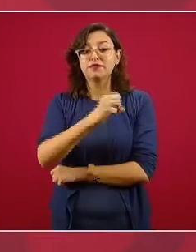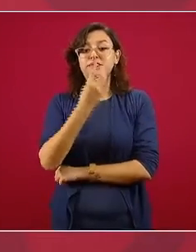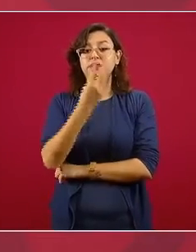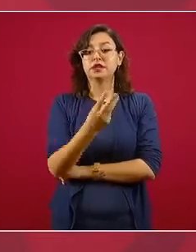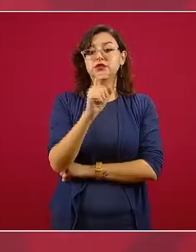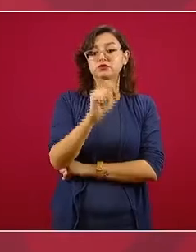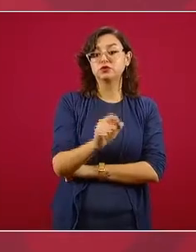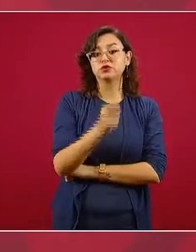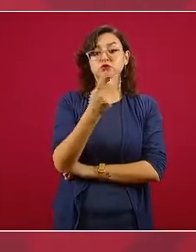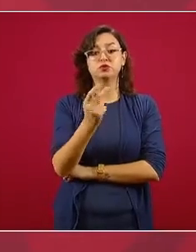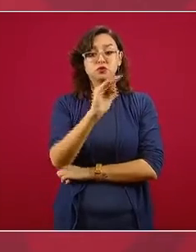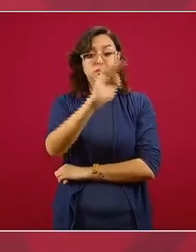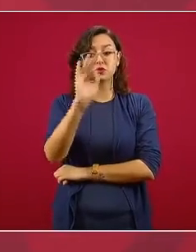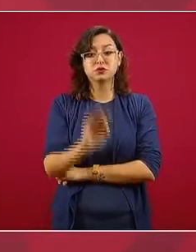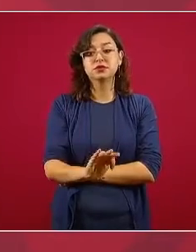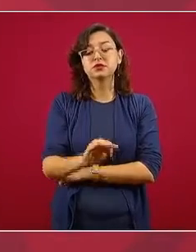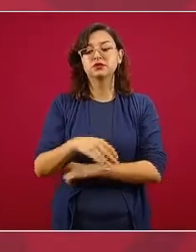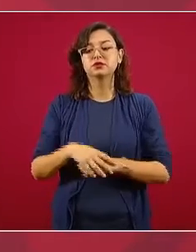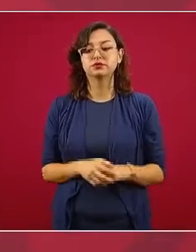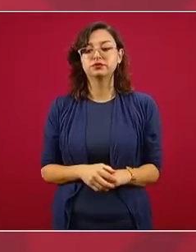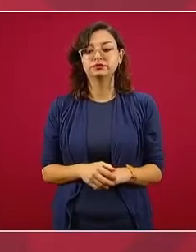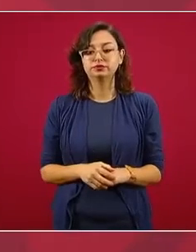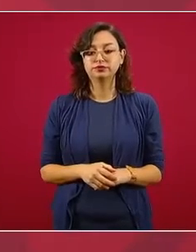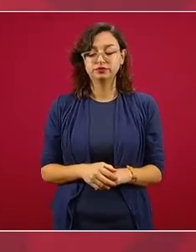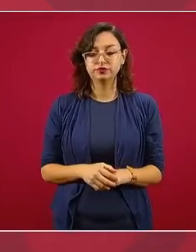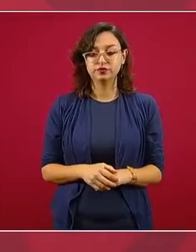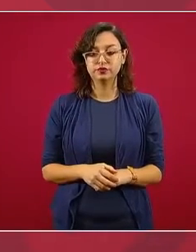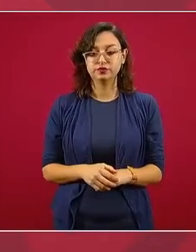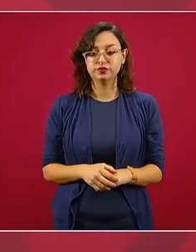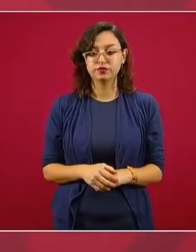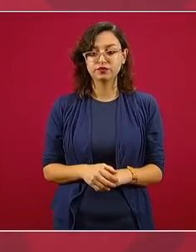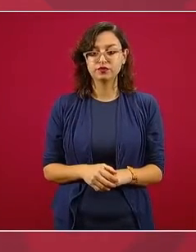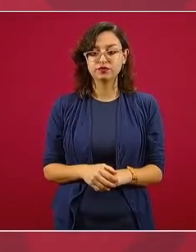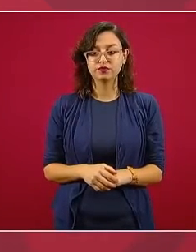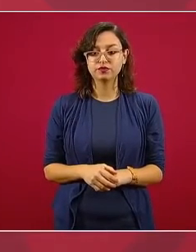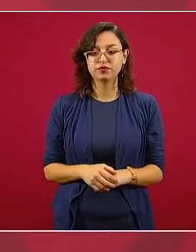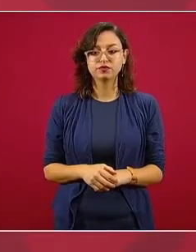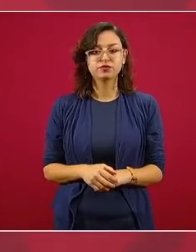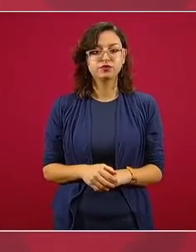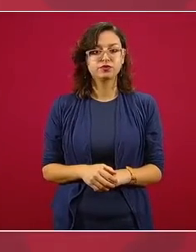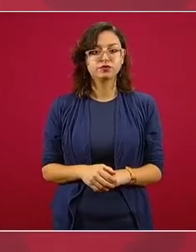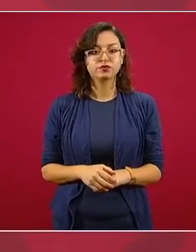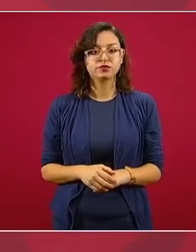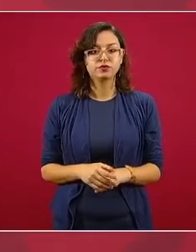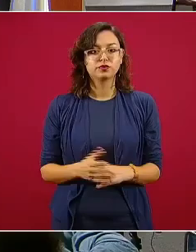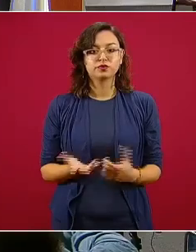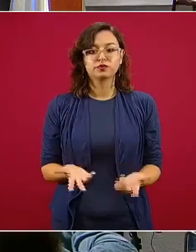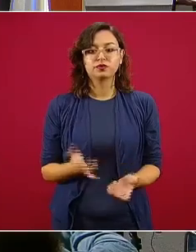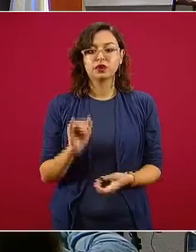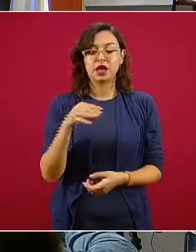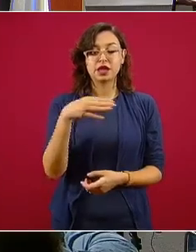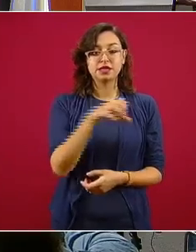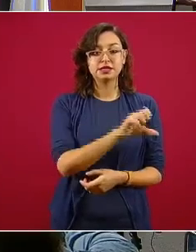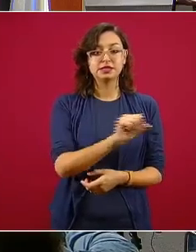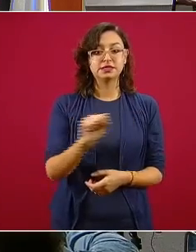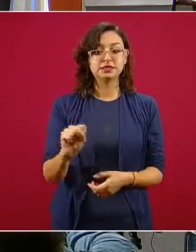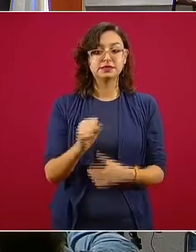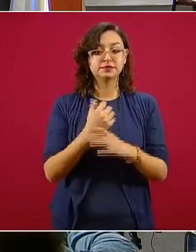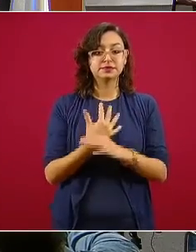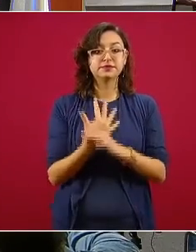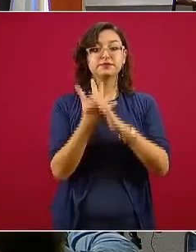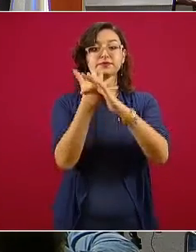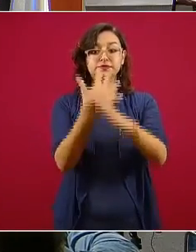3.2% en marzo. Más aún, según datos del Instituto Mexicano del Seguro Social, el